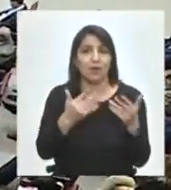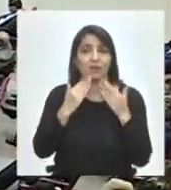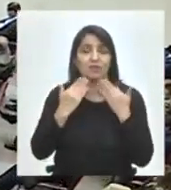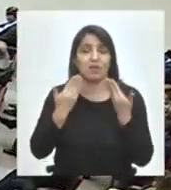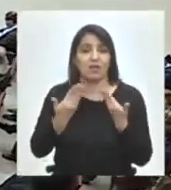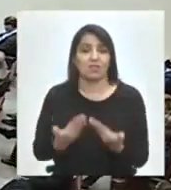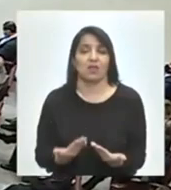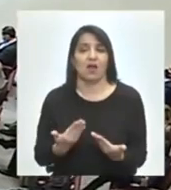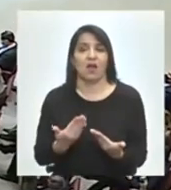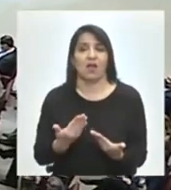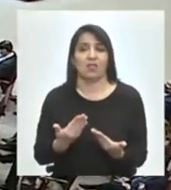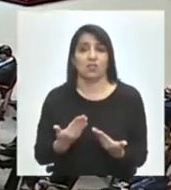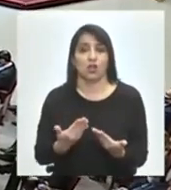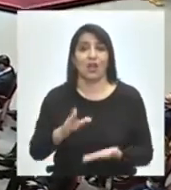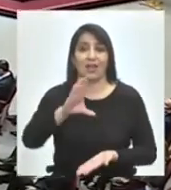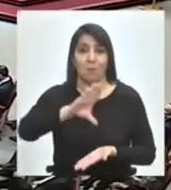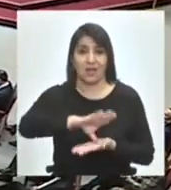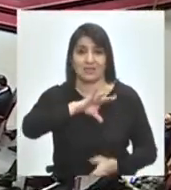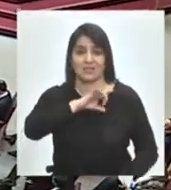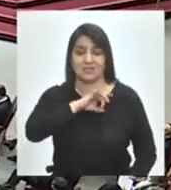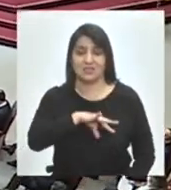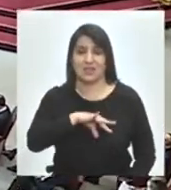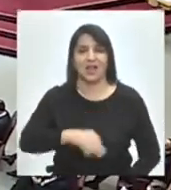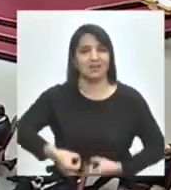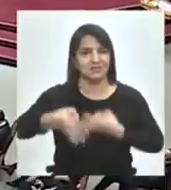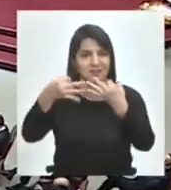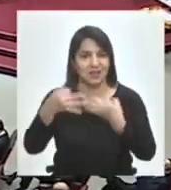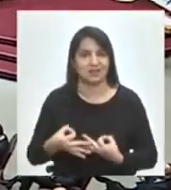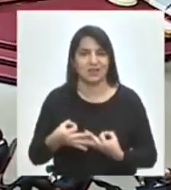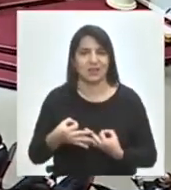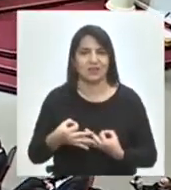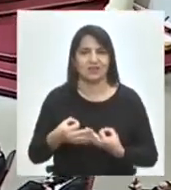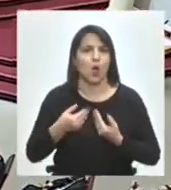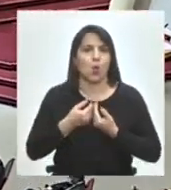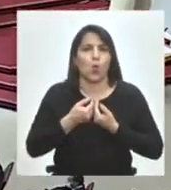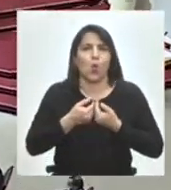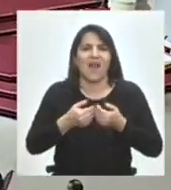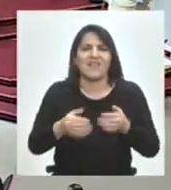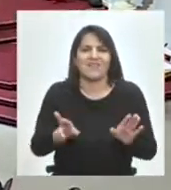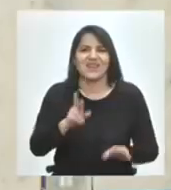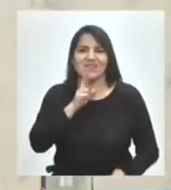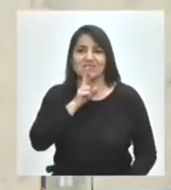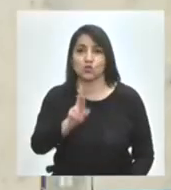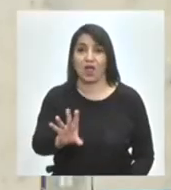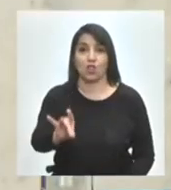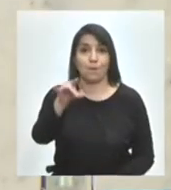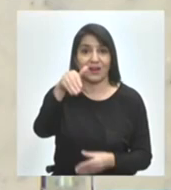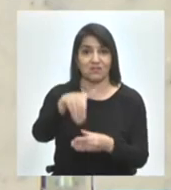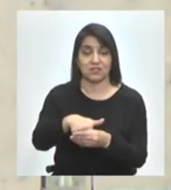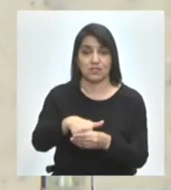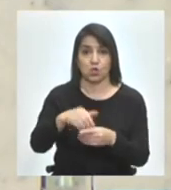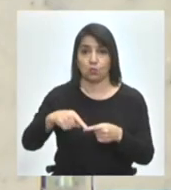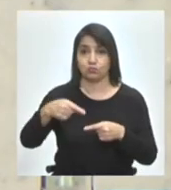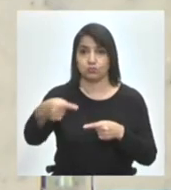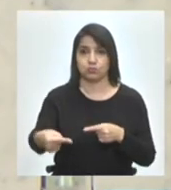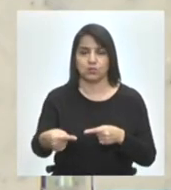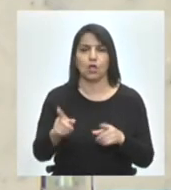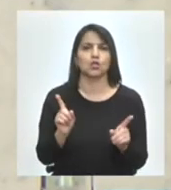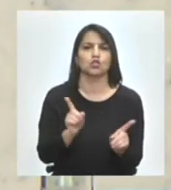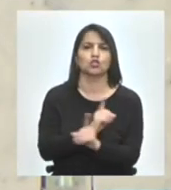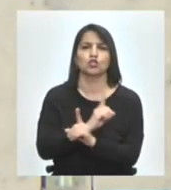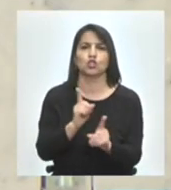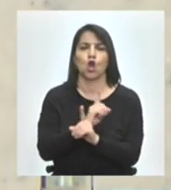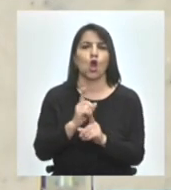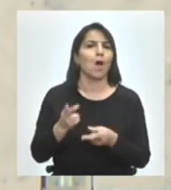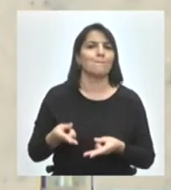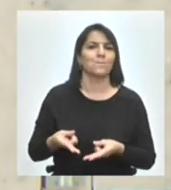otorgándole al país la certeza de que cualquiera sea el resultado del plebiscito, no vamos a permitir